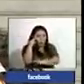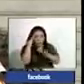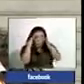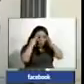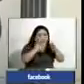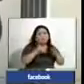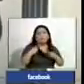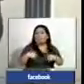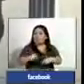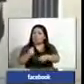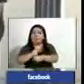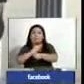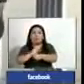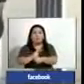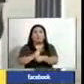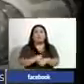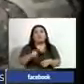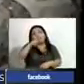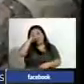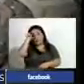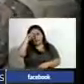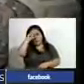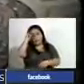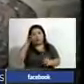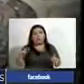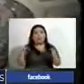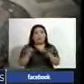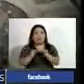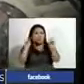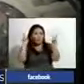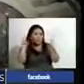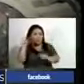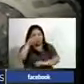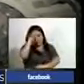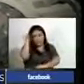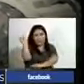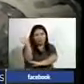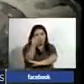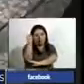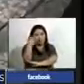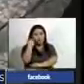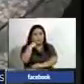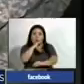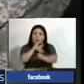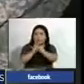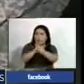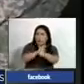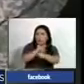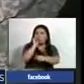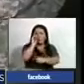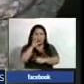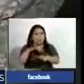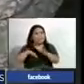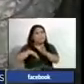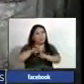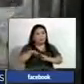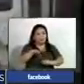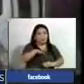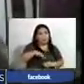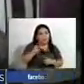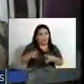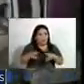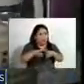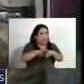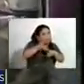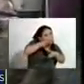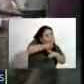la seguridad. También sobre el trabajo que realizan ante la emergencia del nuevo coronavirus. Actualmente se han incrementado los patrullajes en los